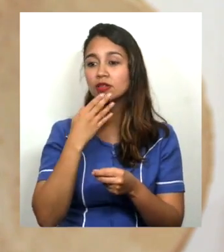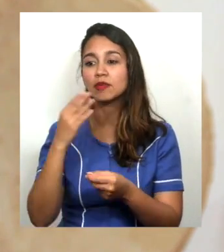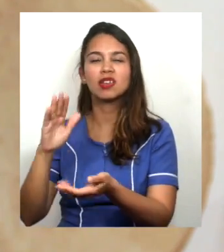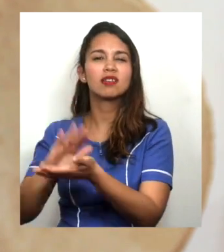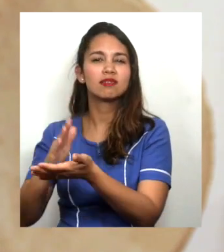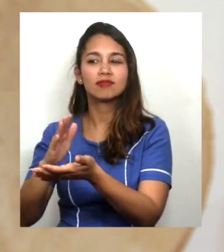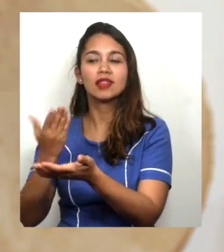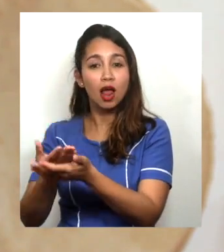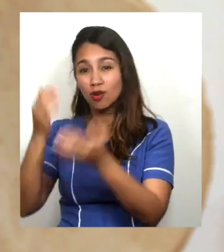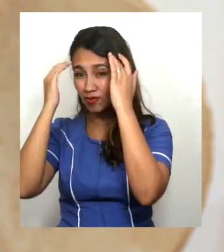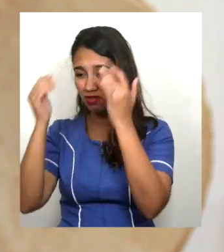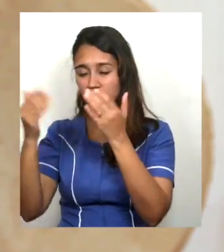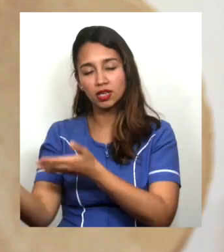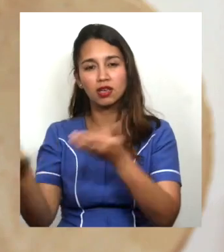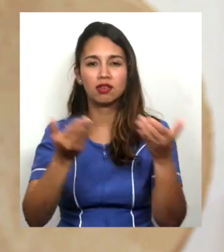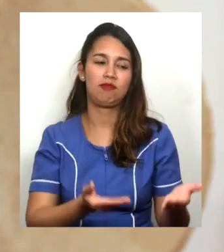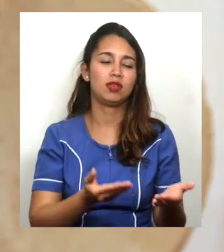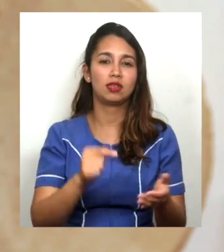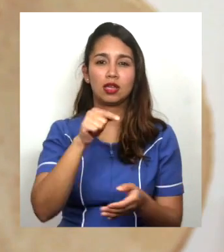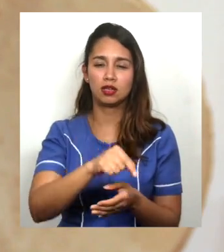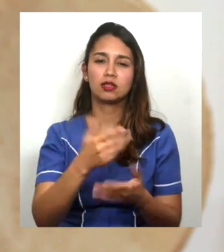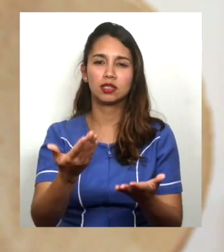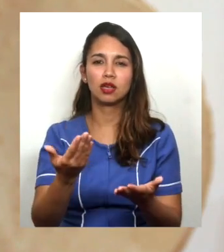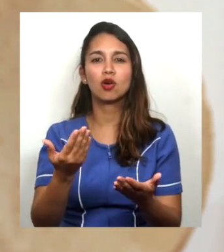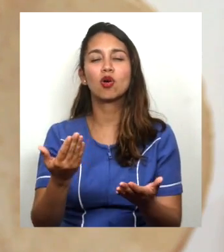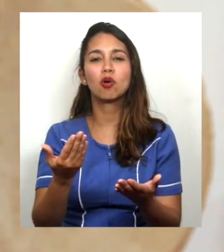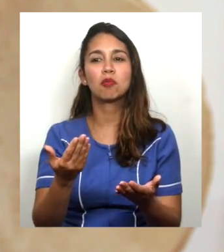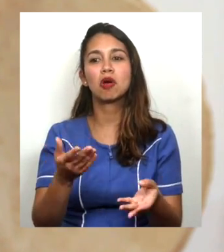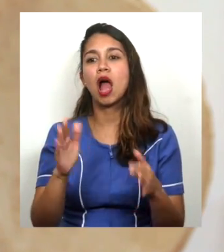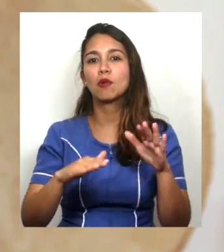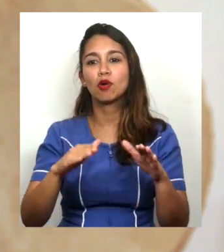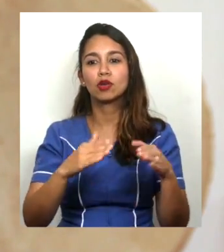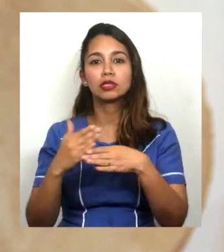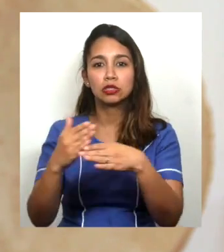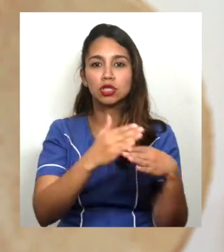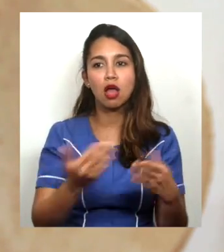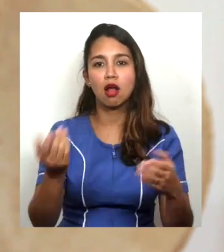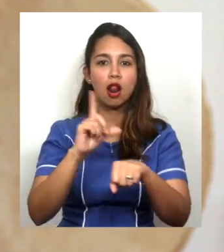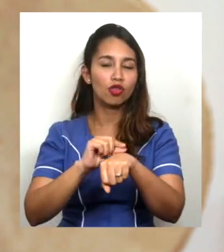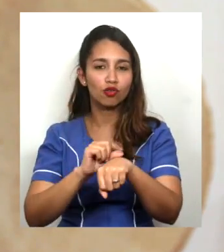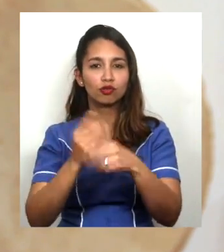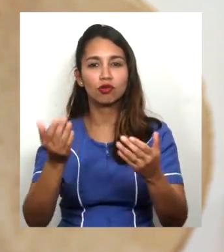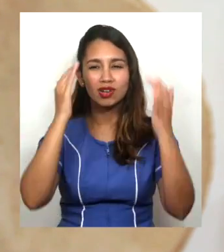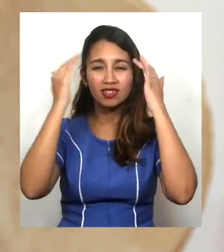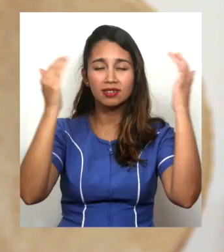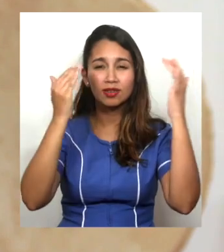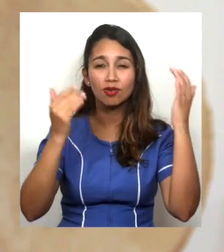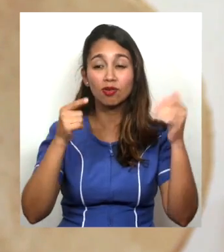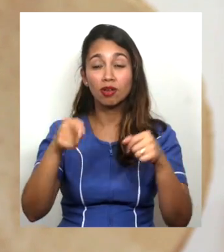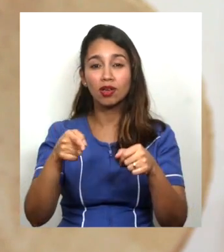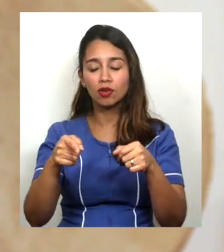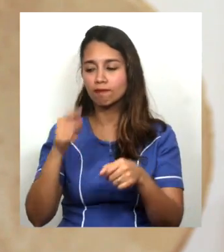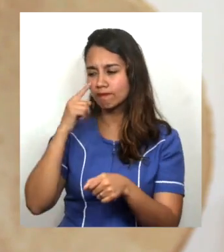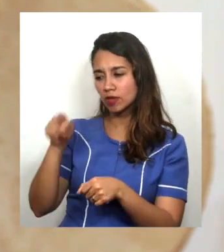través de lo que es el programa Salud Mental, a través de este protocolo, ¿cierto?, de estas vías que es la atención de asistente social, médico, ¿ya?, y también el